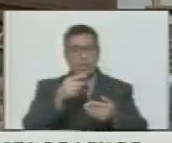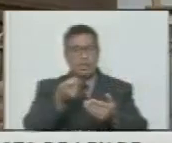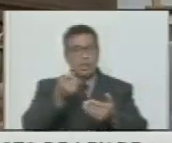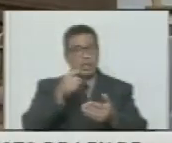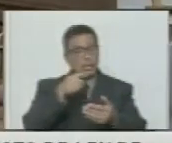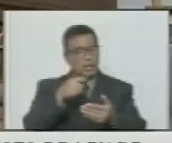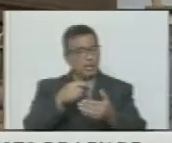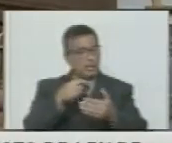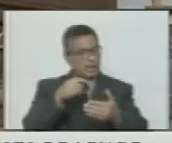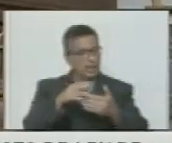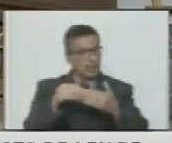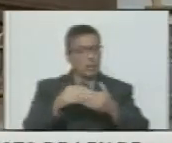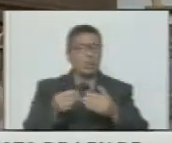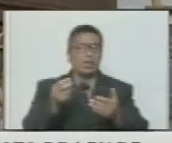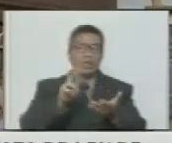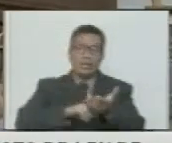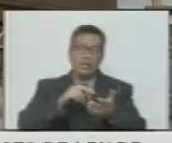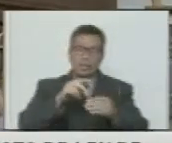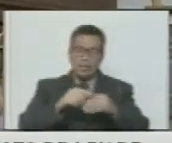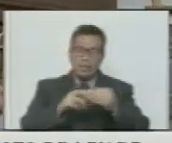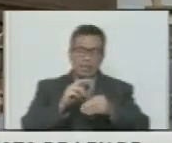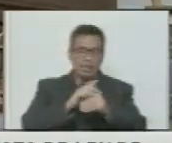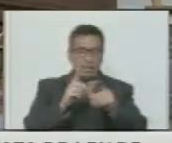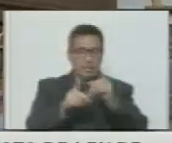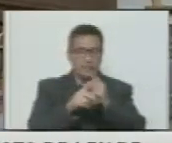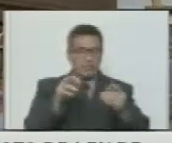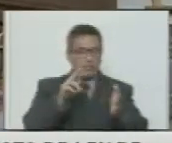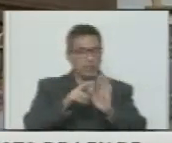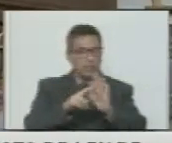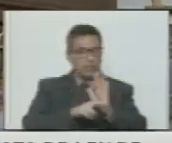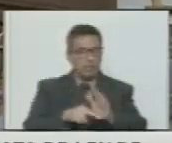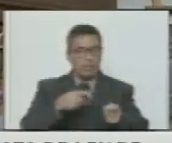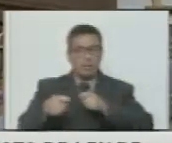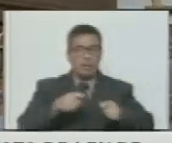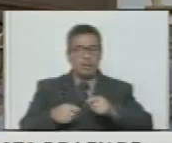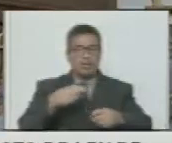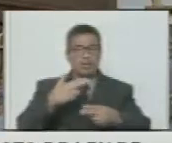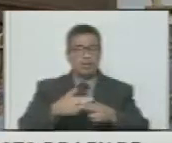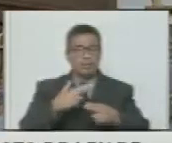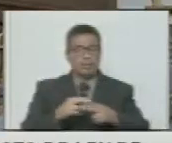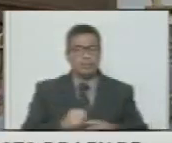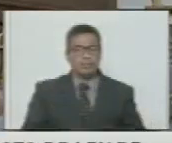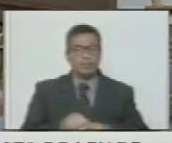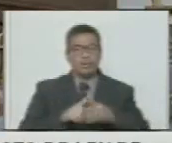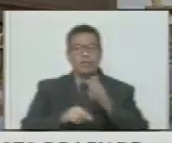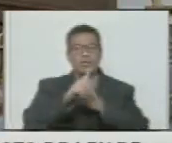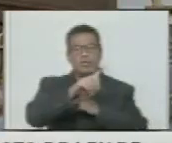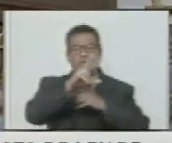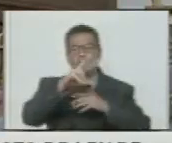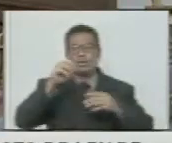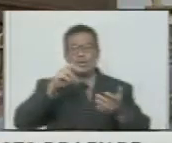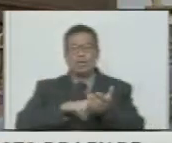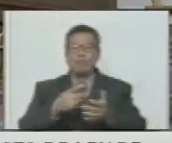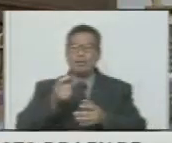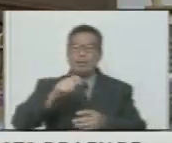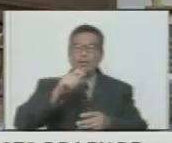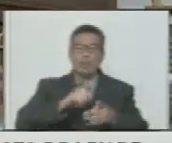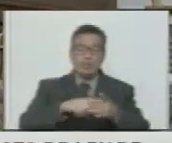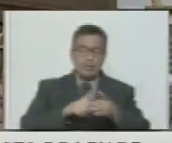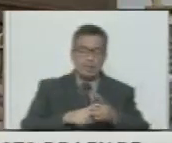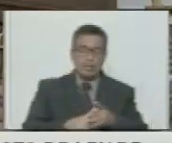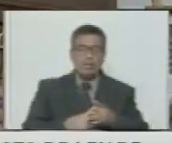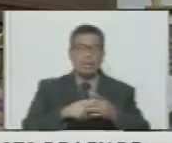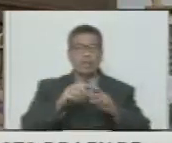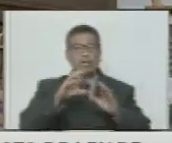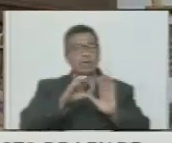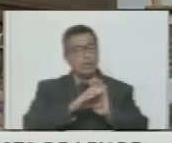cambio de referencia. 2.4. Empresas administradoras de riesgos. 130.000 veces el